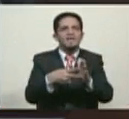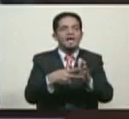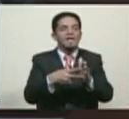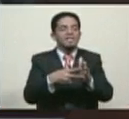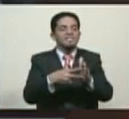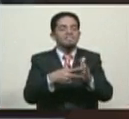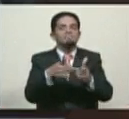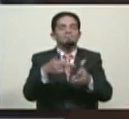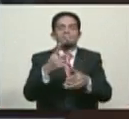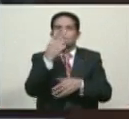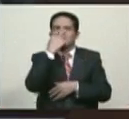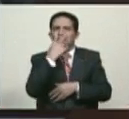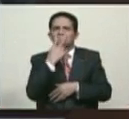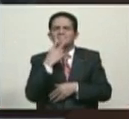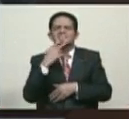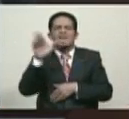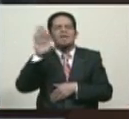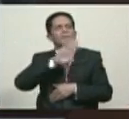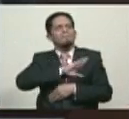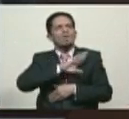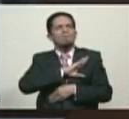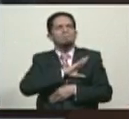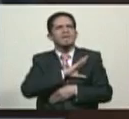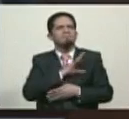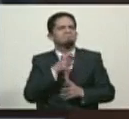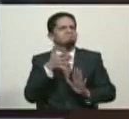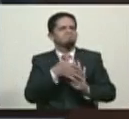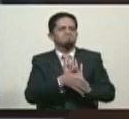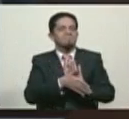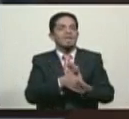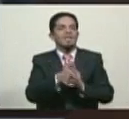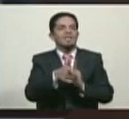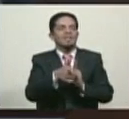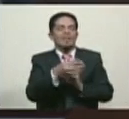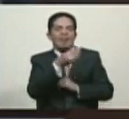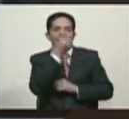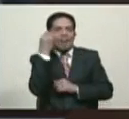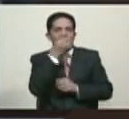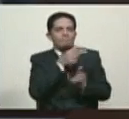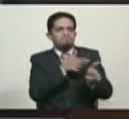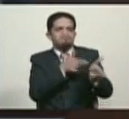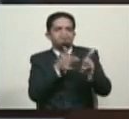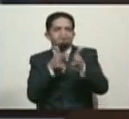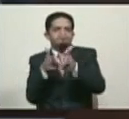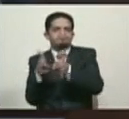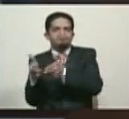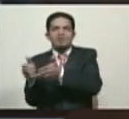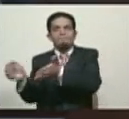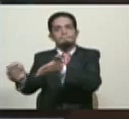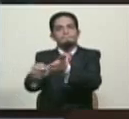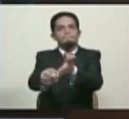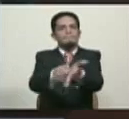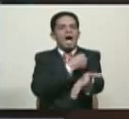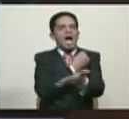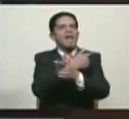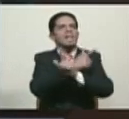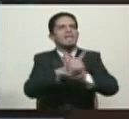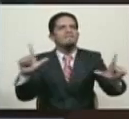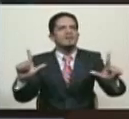que nace del fascismo, una especie de guerra de exterminio para dejar vacía la razón suprema de la